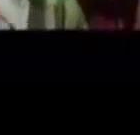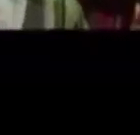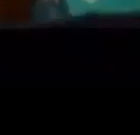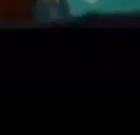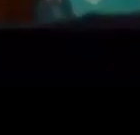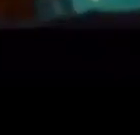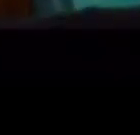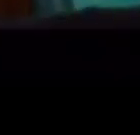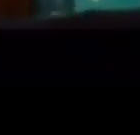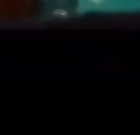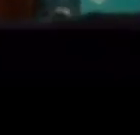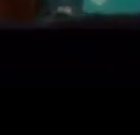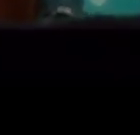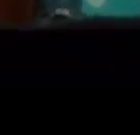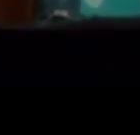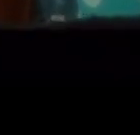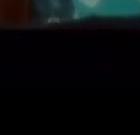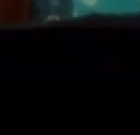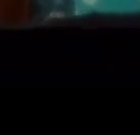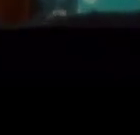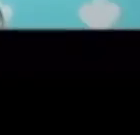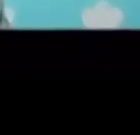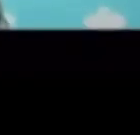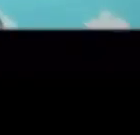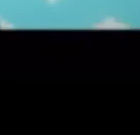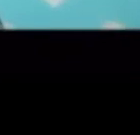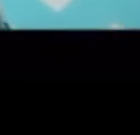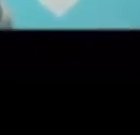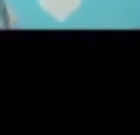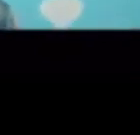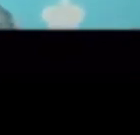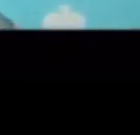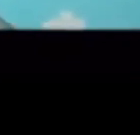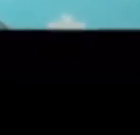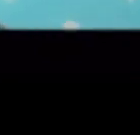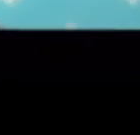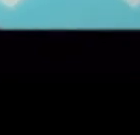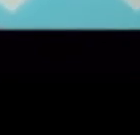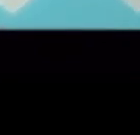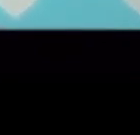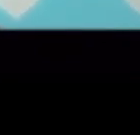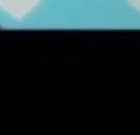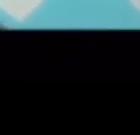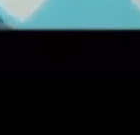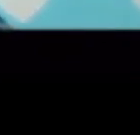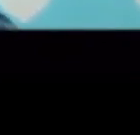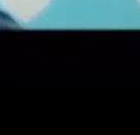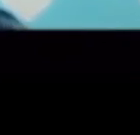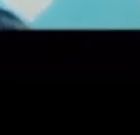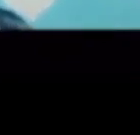Sin que fines alguna se ahorre, ni que parezca acaso de prosa,